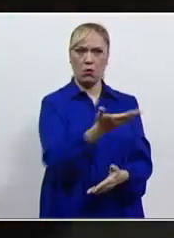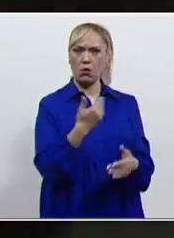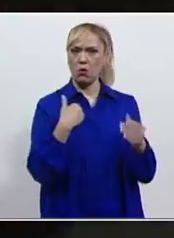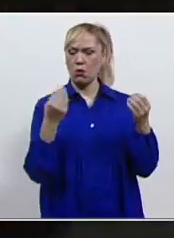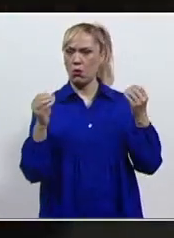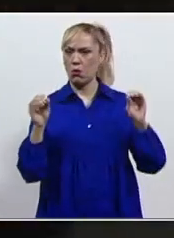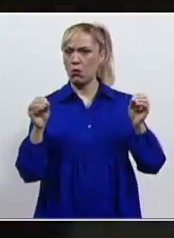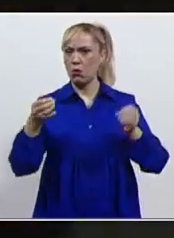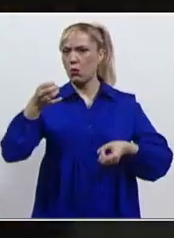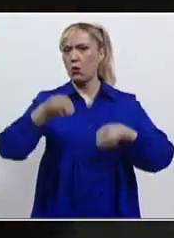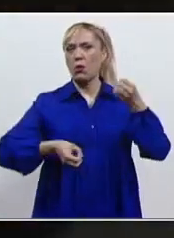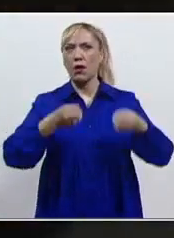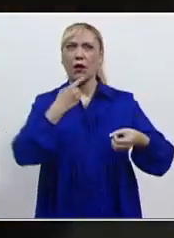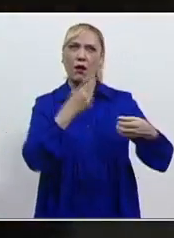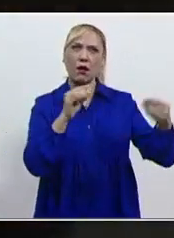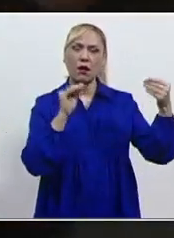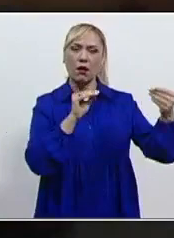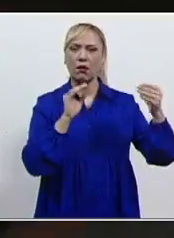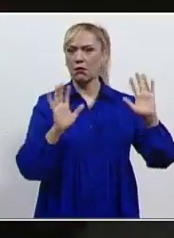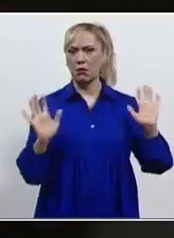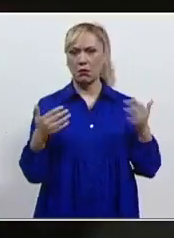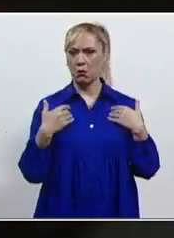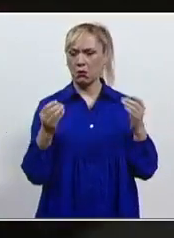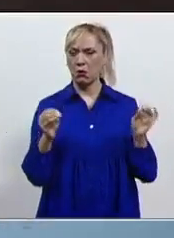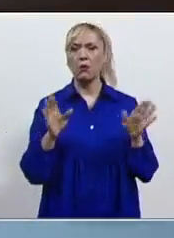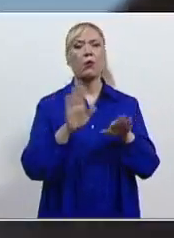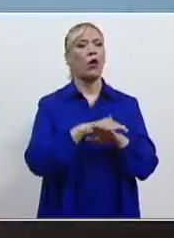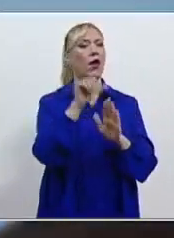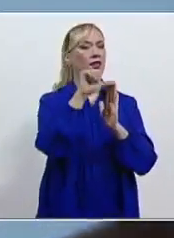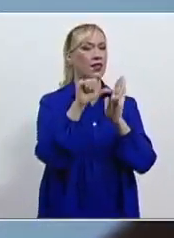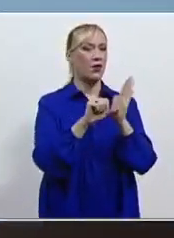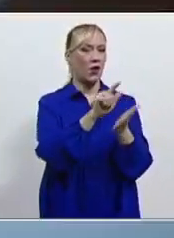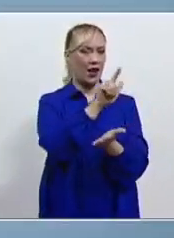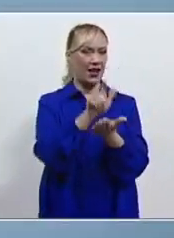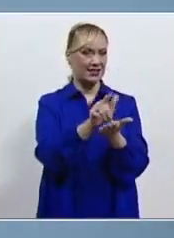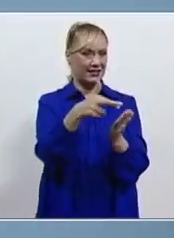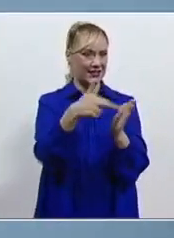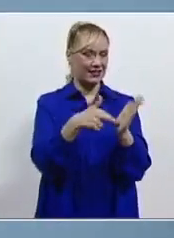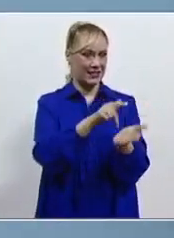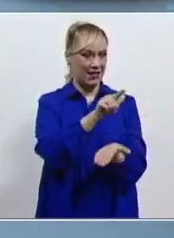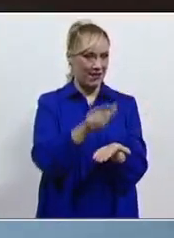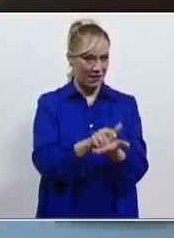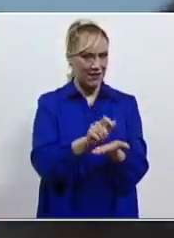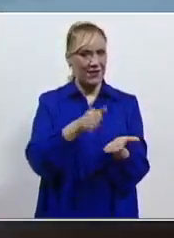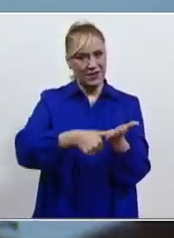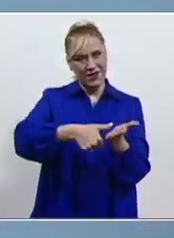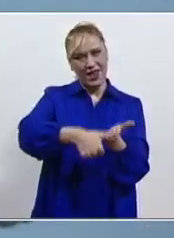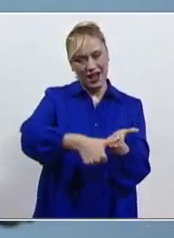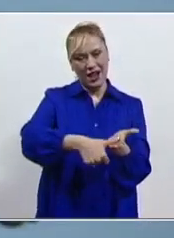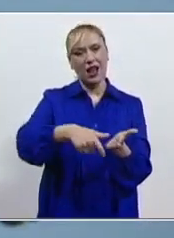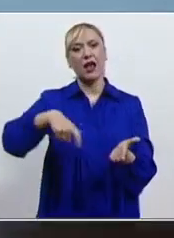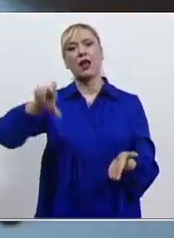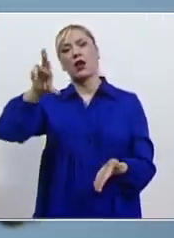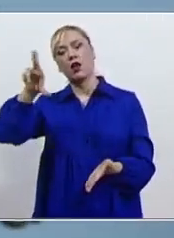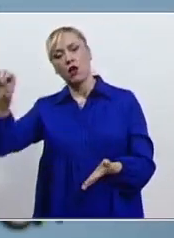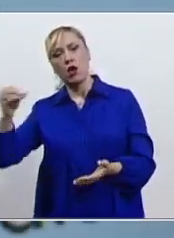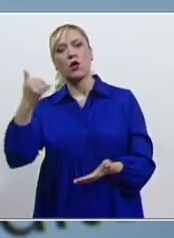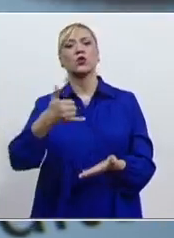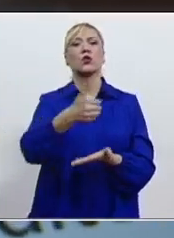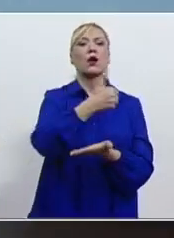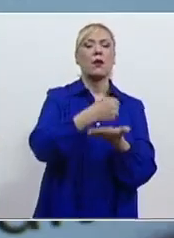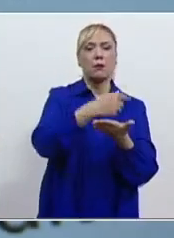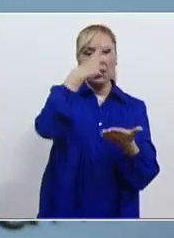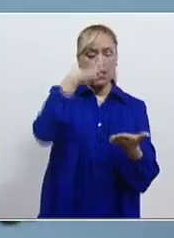juicio, pues de acuerdo con lo establecido en diversos artículos del Código Civil Federal y de los Códigos Civiles de Quintana Roo y la capital del país,